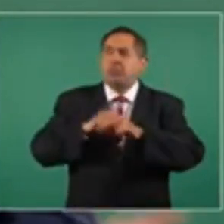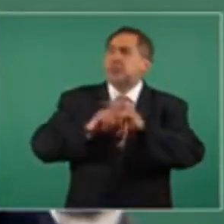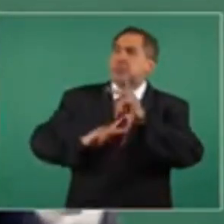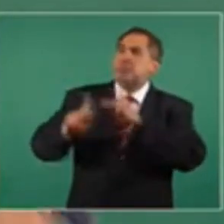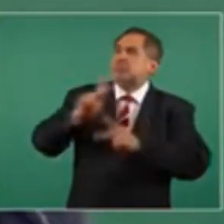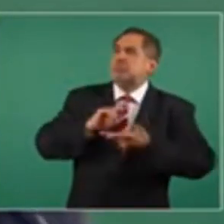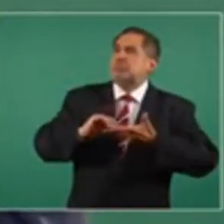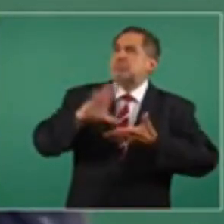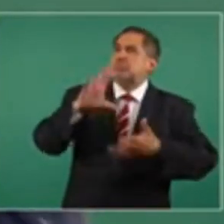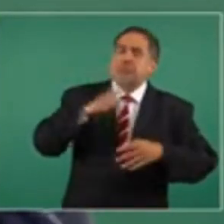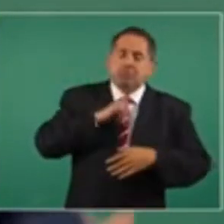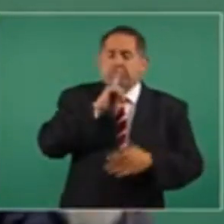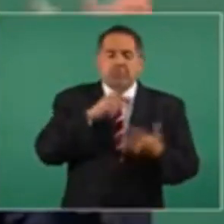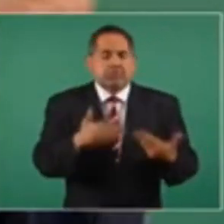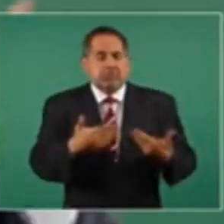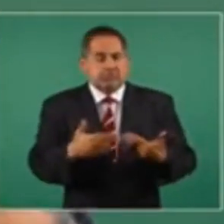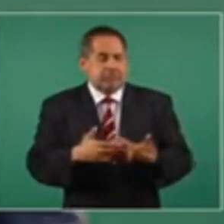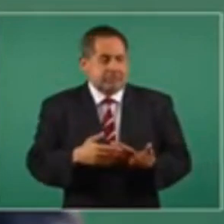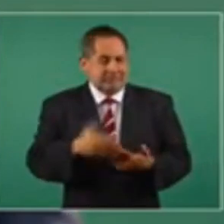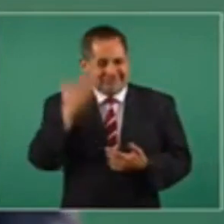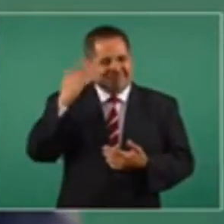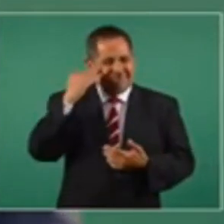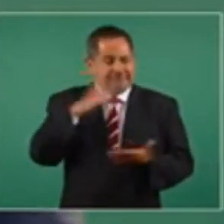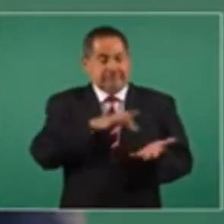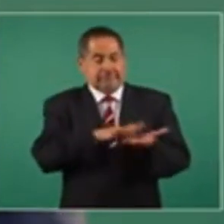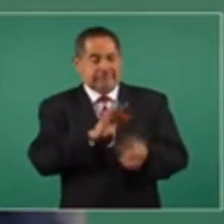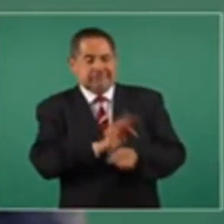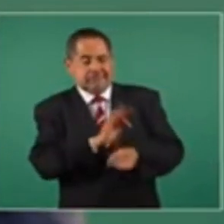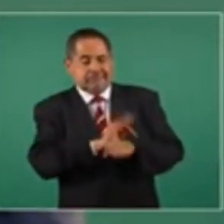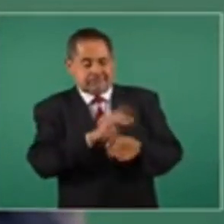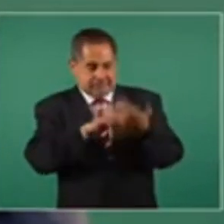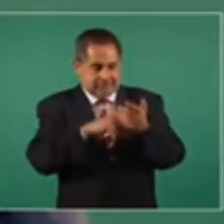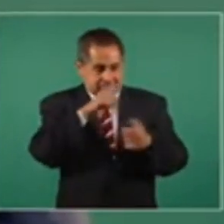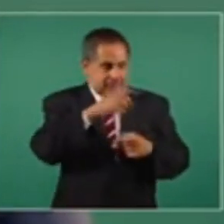y no dijiste nada porque te ayudaron en la campaña,